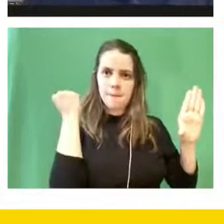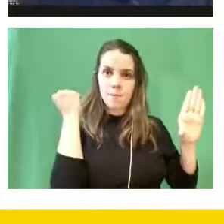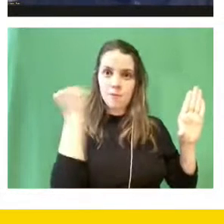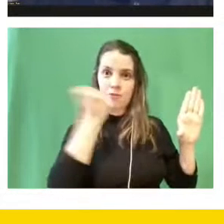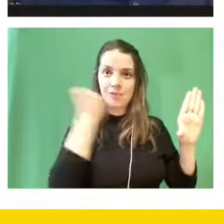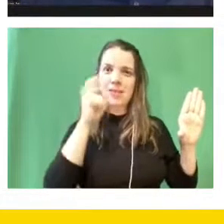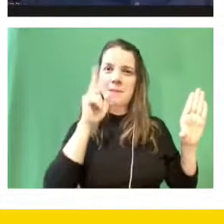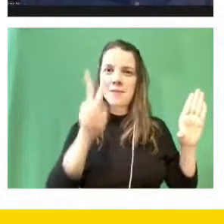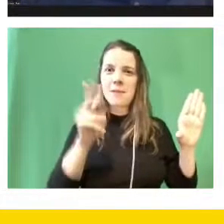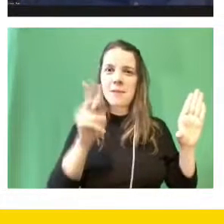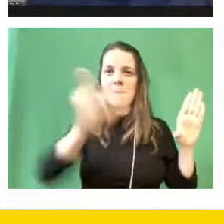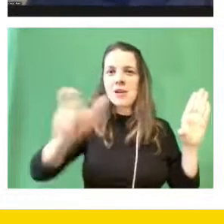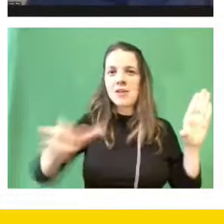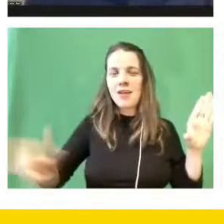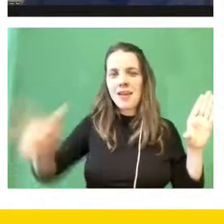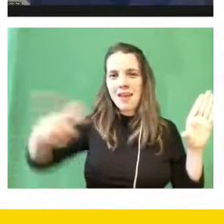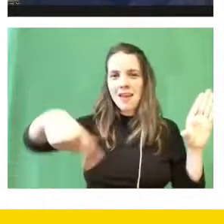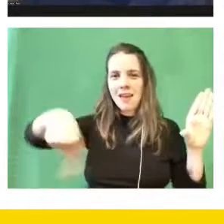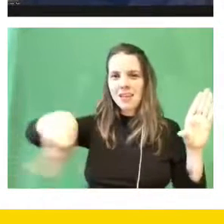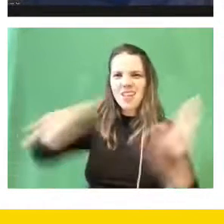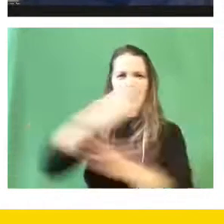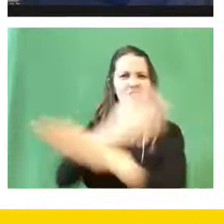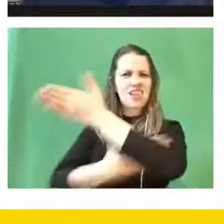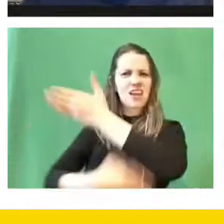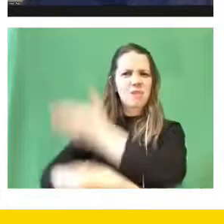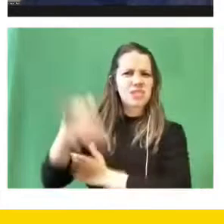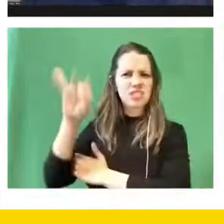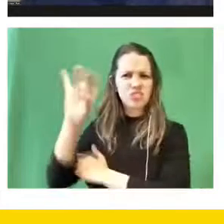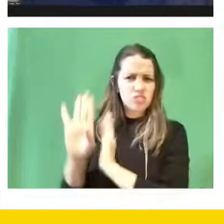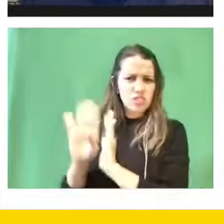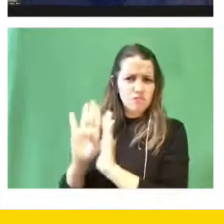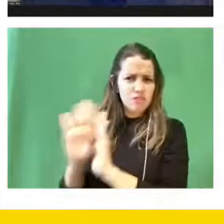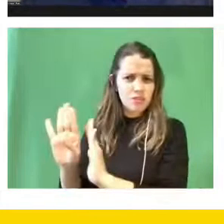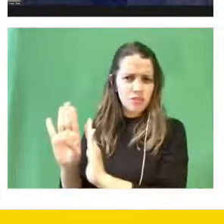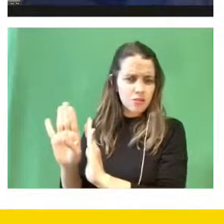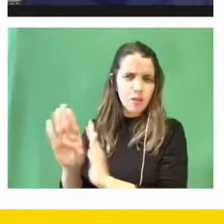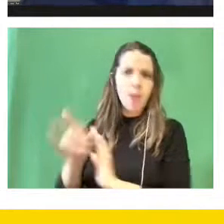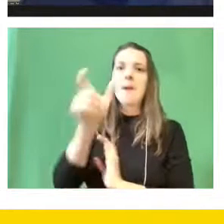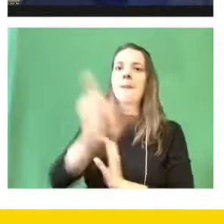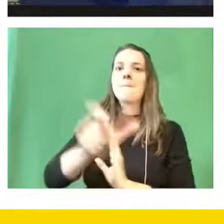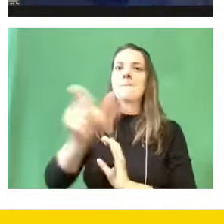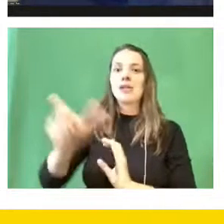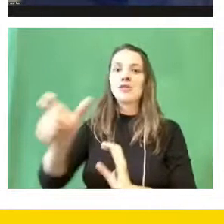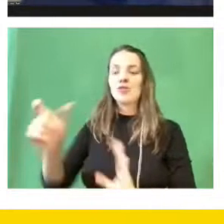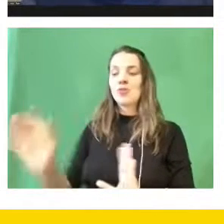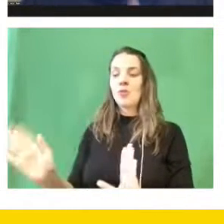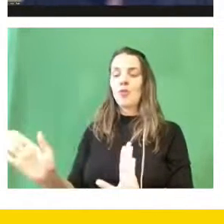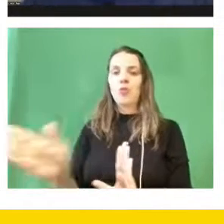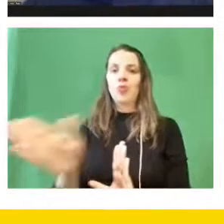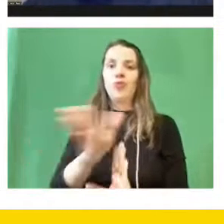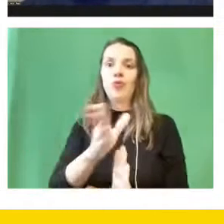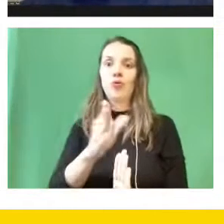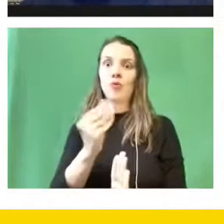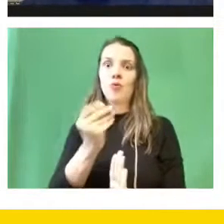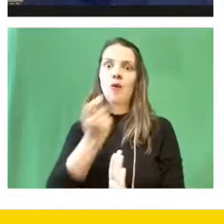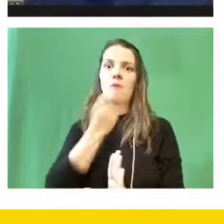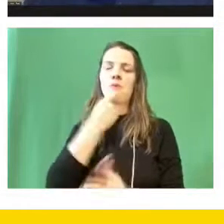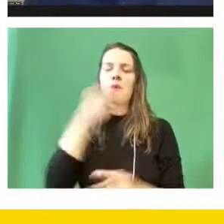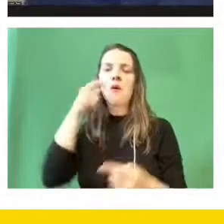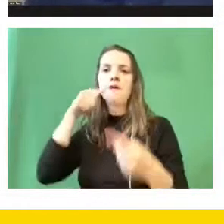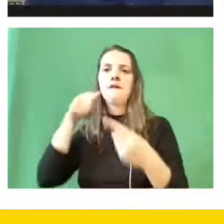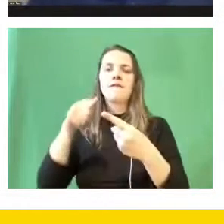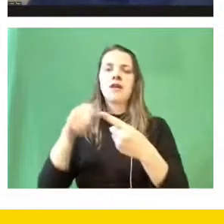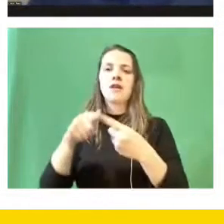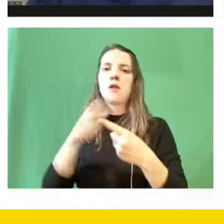Y no solamente las personas con discapacidad, sino que conoce también a otro tipo de público especial u objetivo, como las personas con movilidad